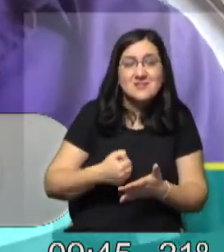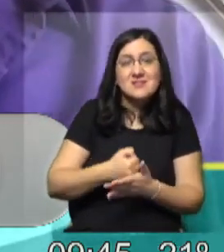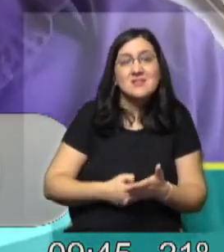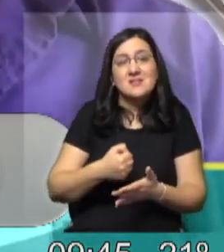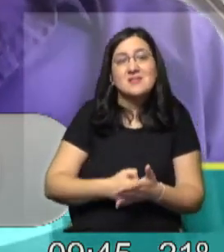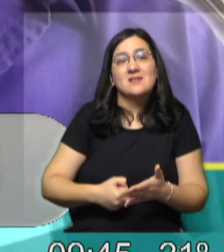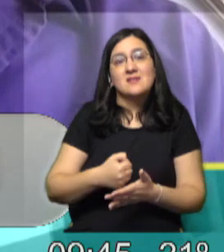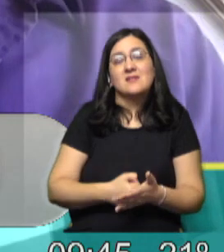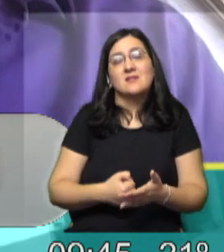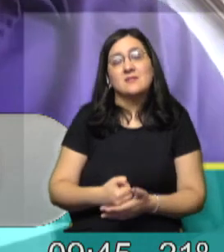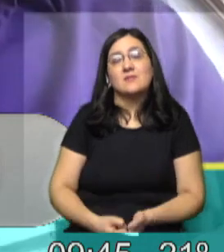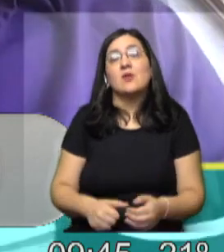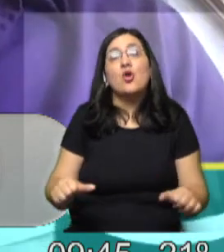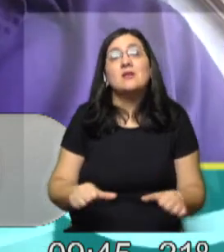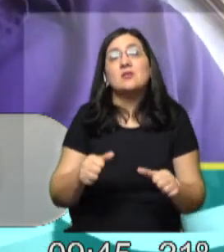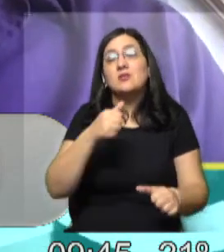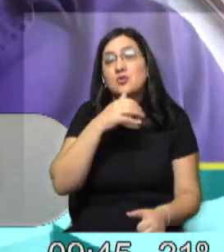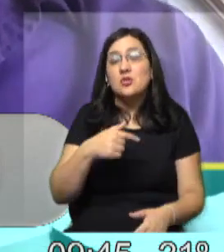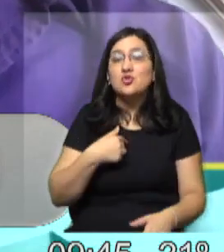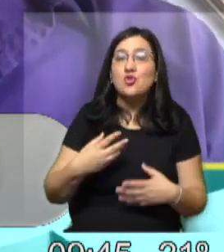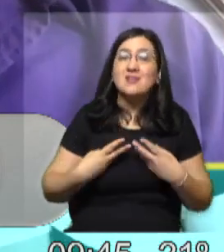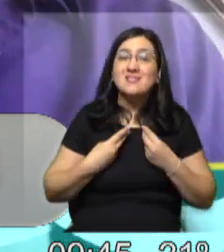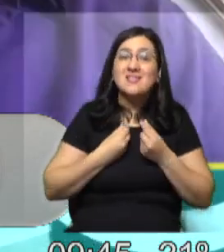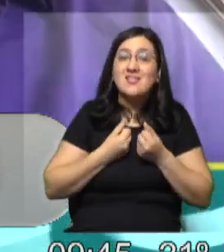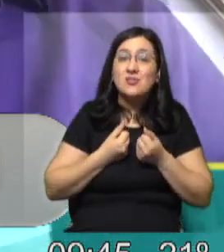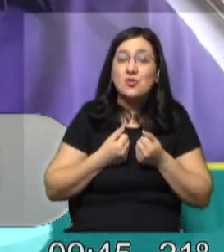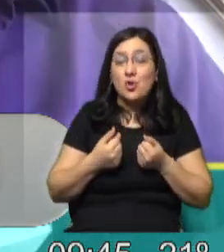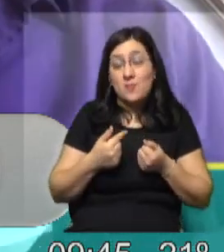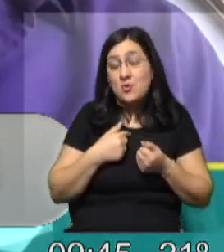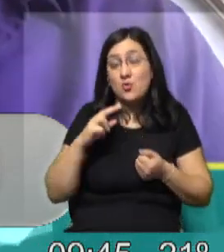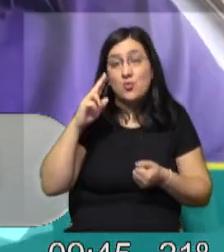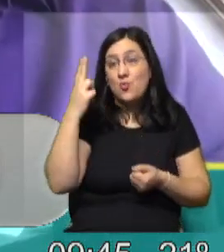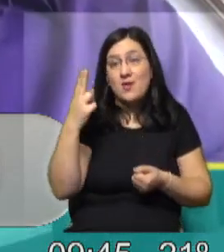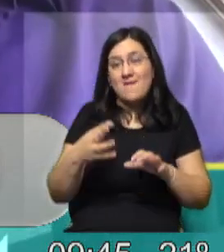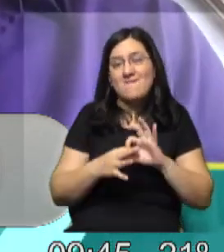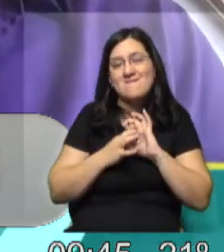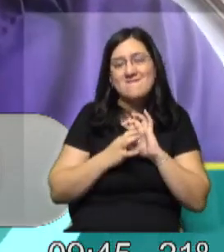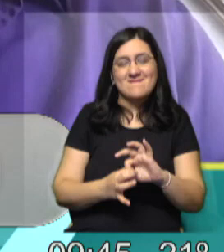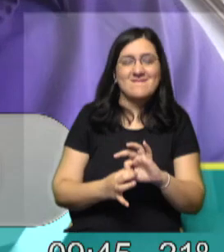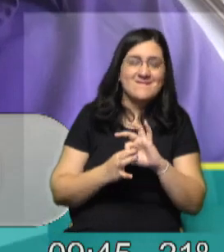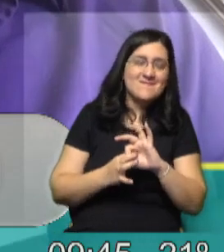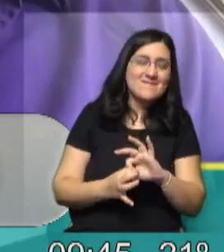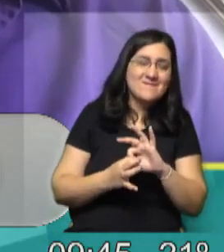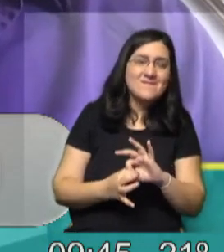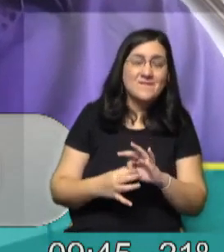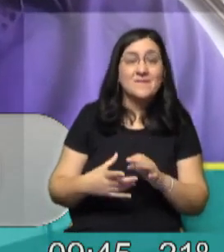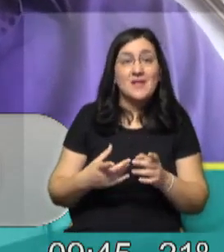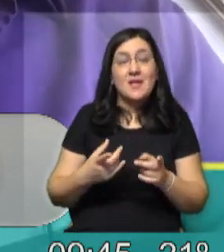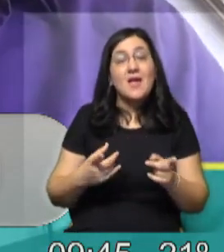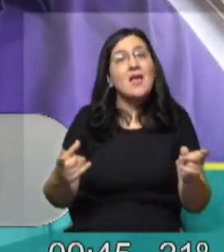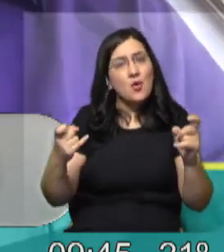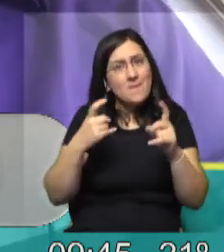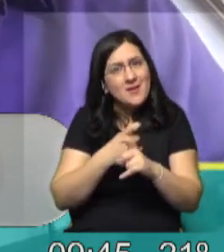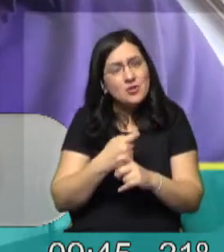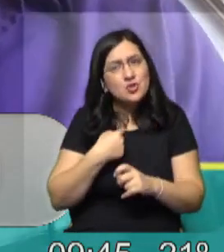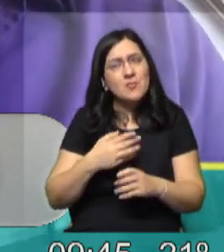siguen haciendo la la historia yo lo que siento con esta lejanía lo mío con Uruguay es tan o sea es complejo porque me fui a una